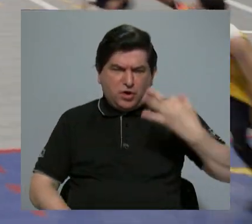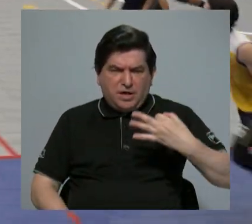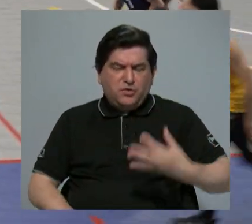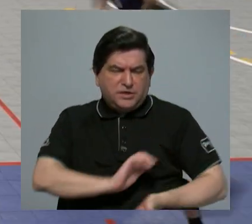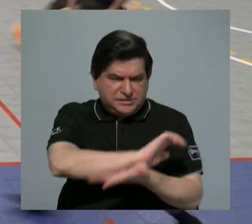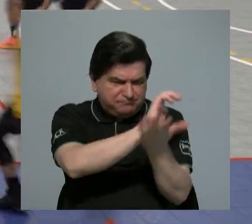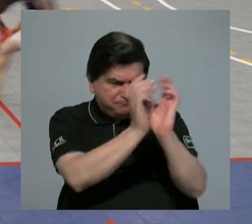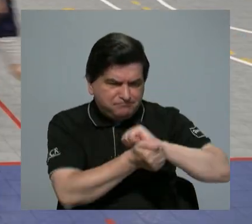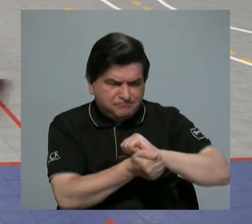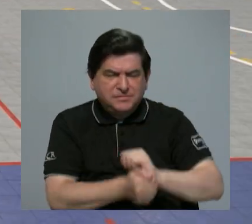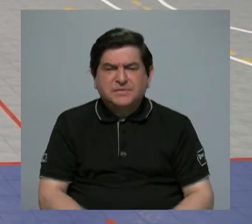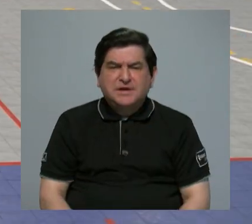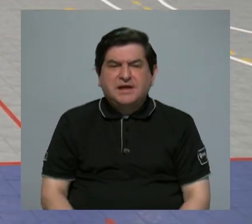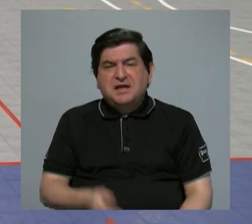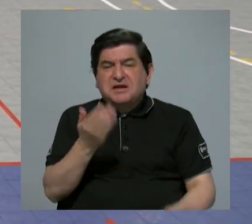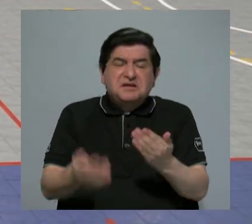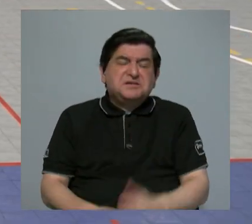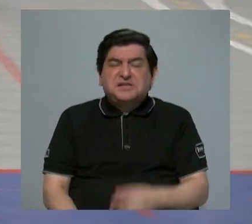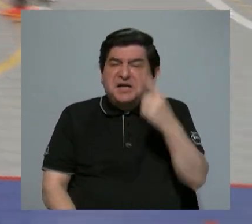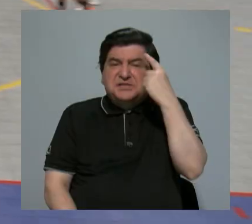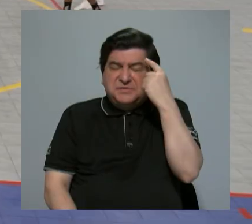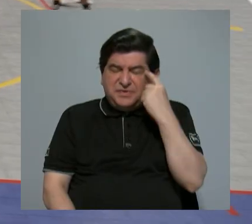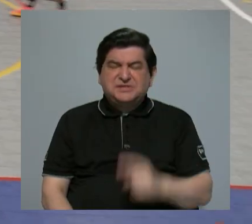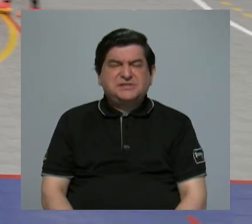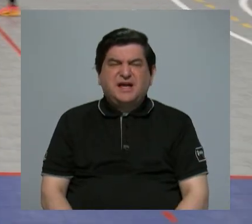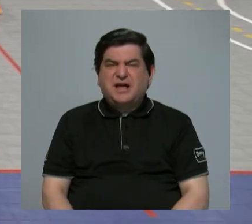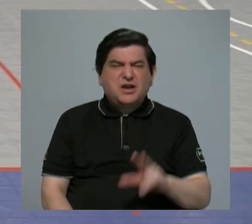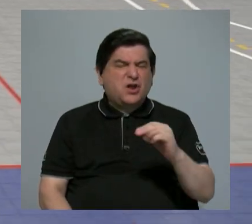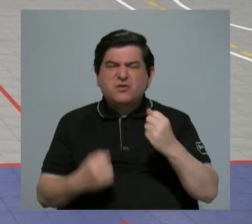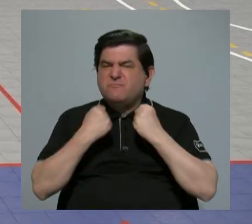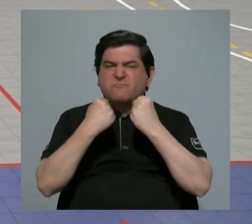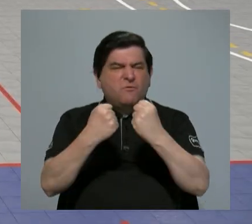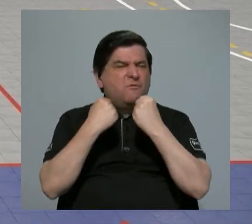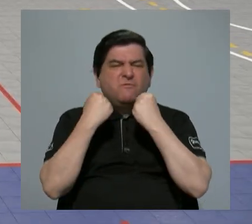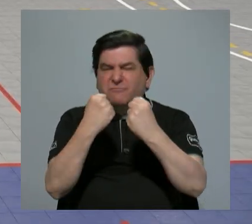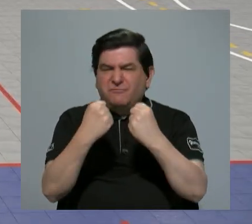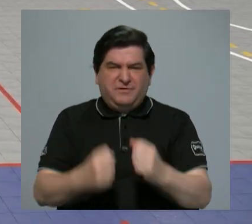jugadores, subestimó un poco la guerrilla